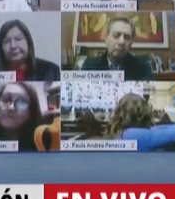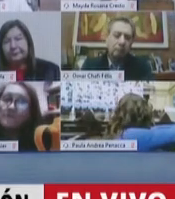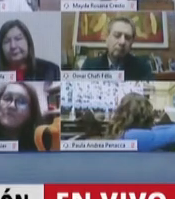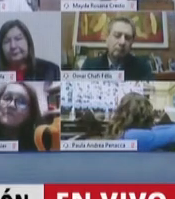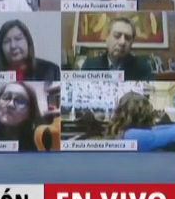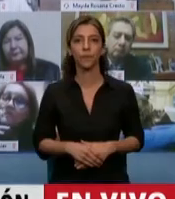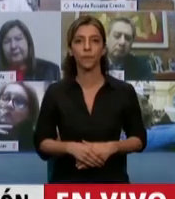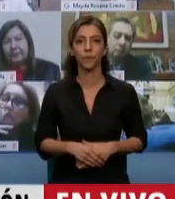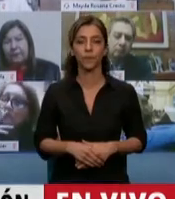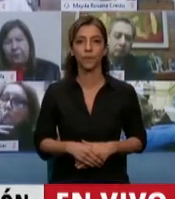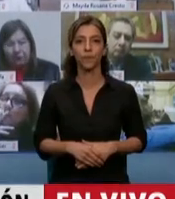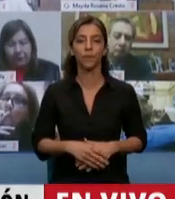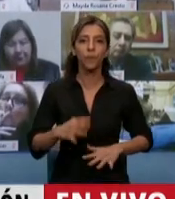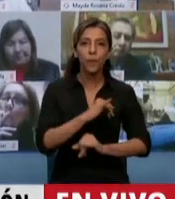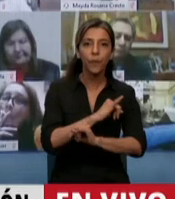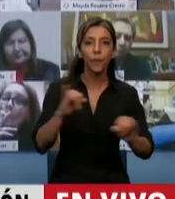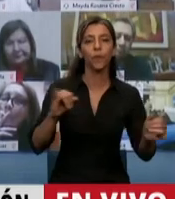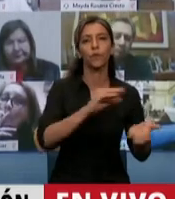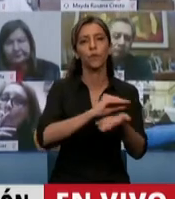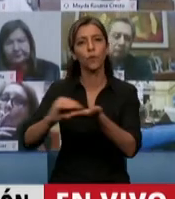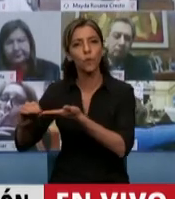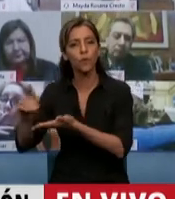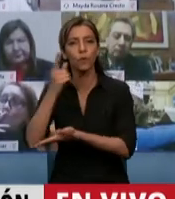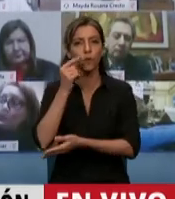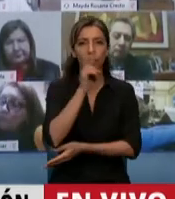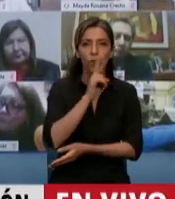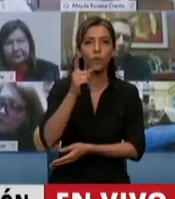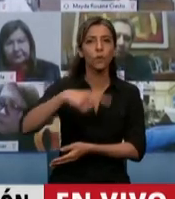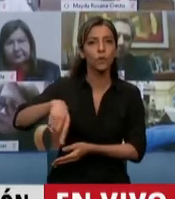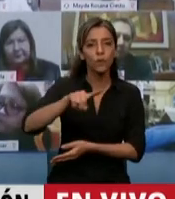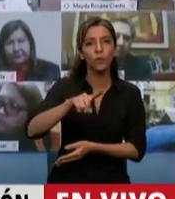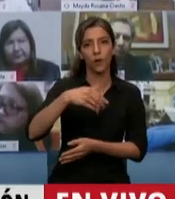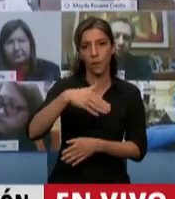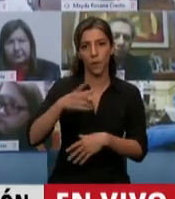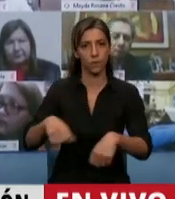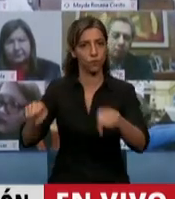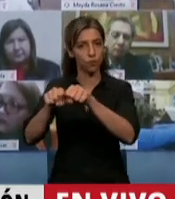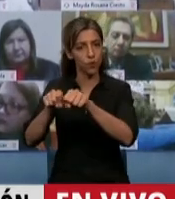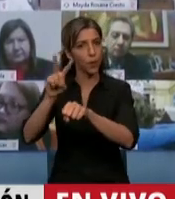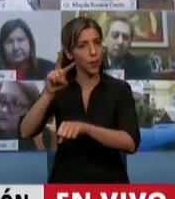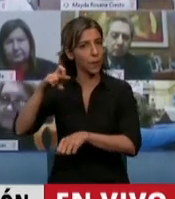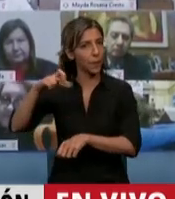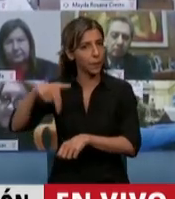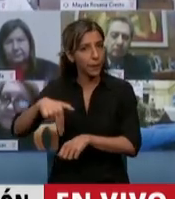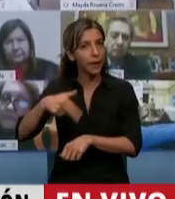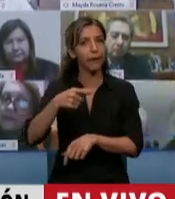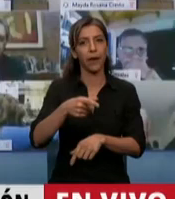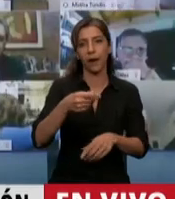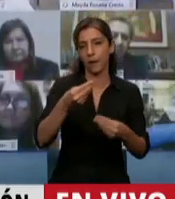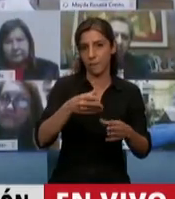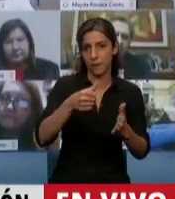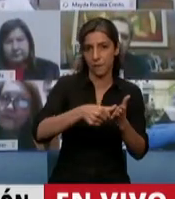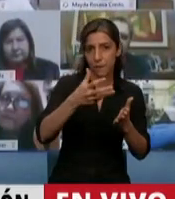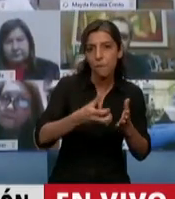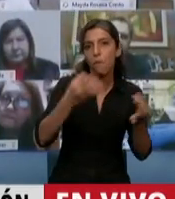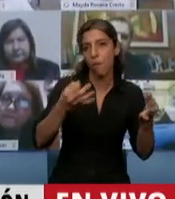que rechequeen logueos y VPN. Gracias, diputada Hernández, en el